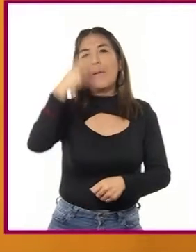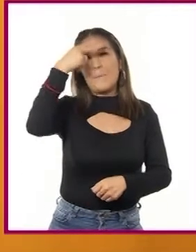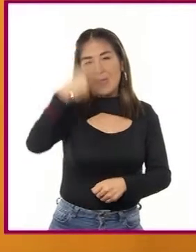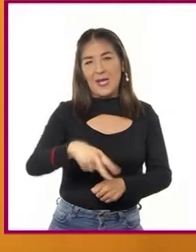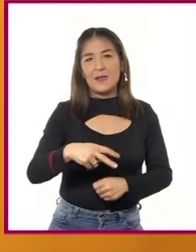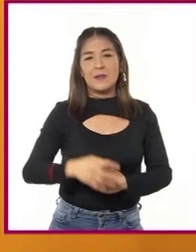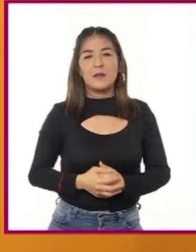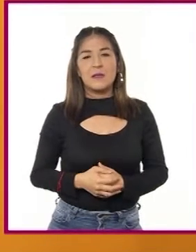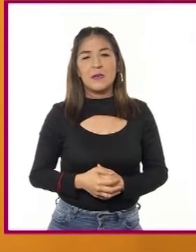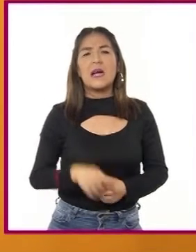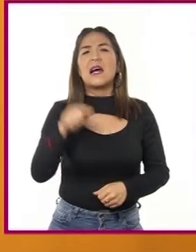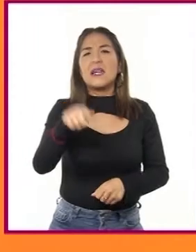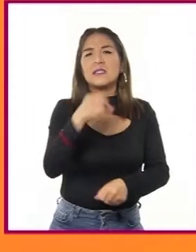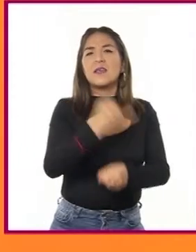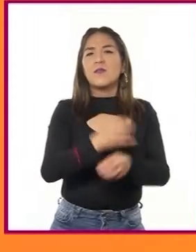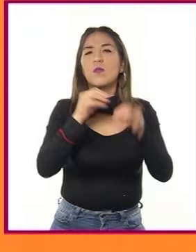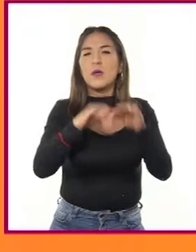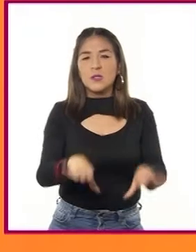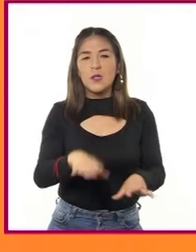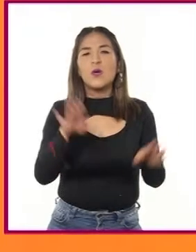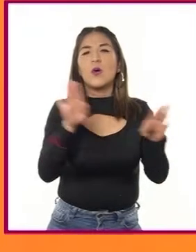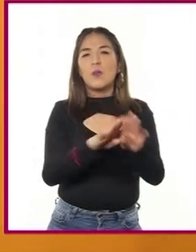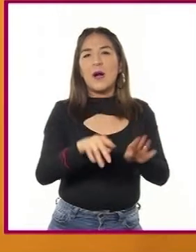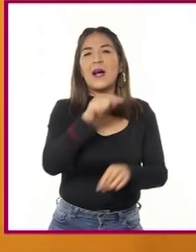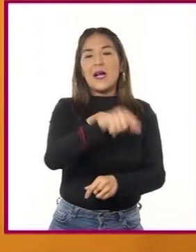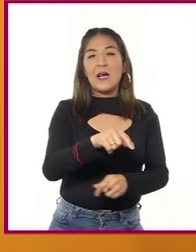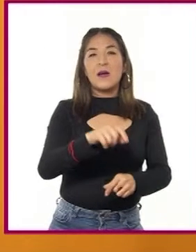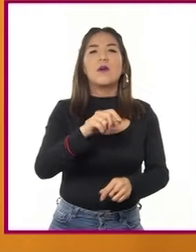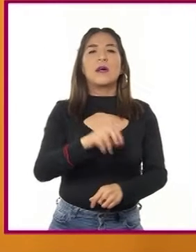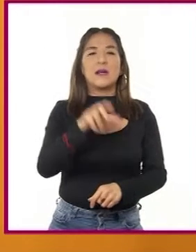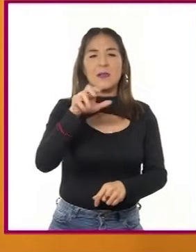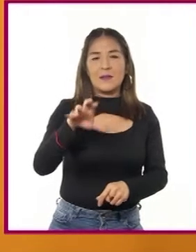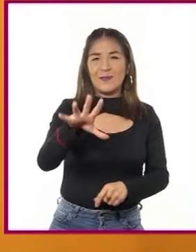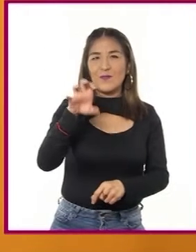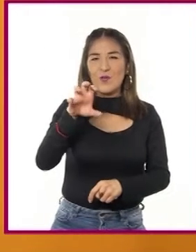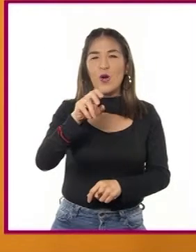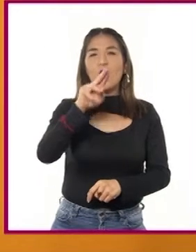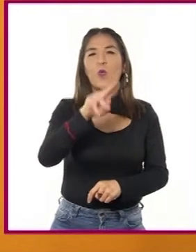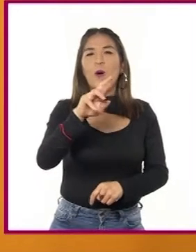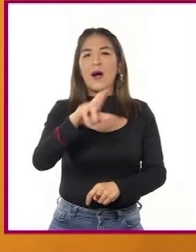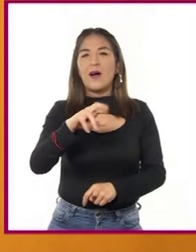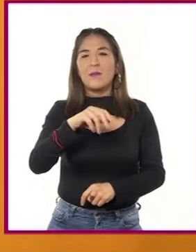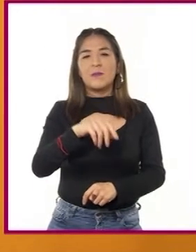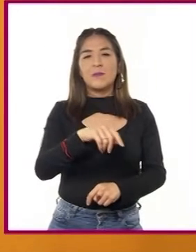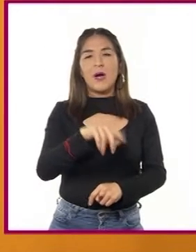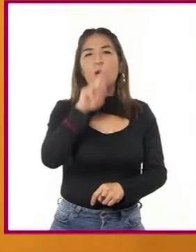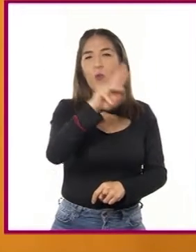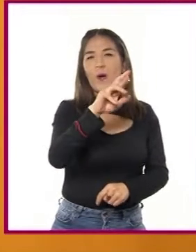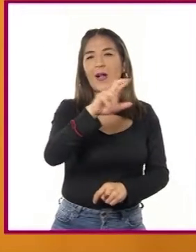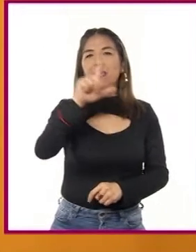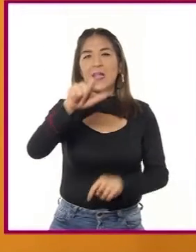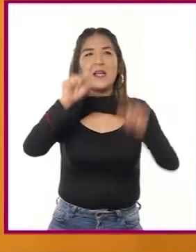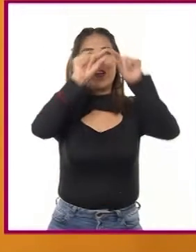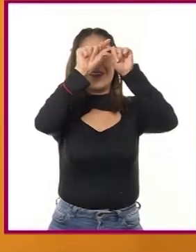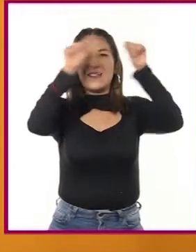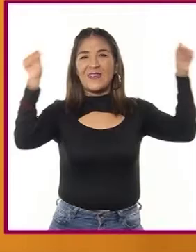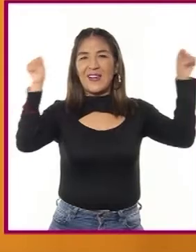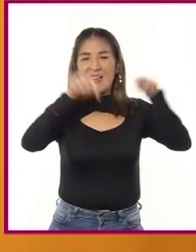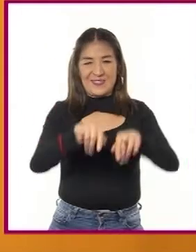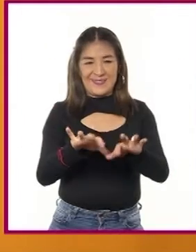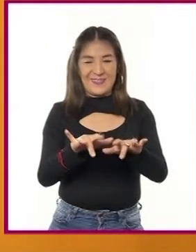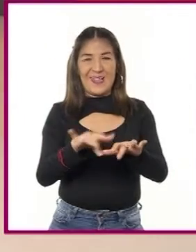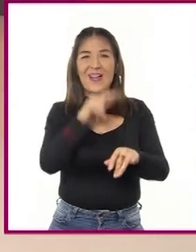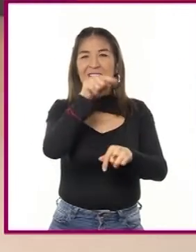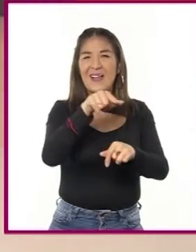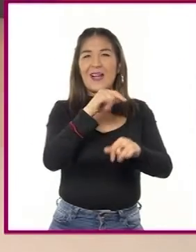México. Estos datos aparecen a dirección URL del sitio y se puede ver en la parte superior de su